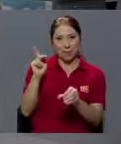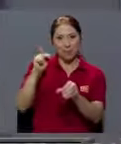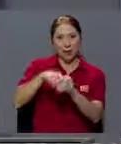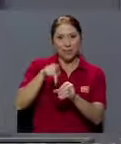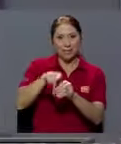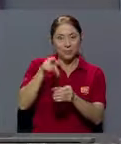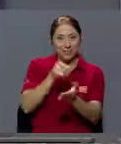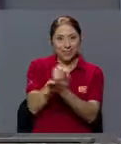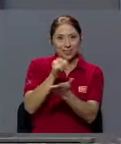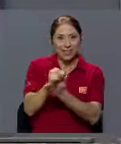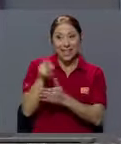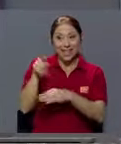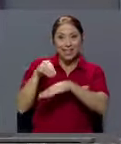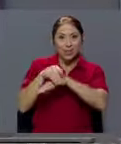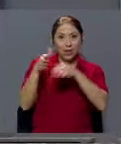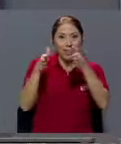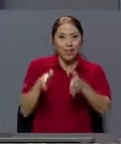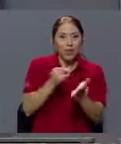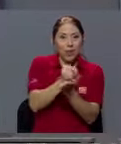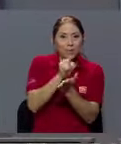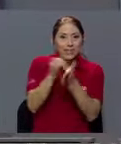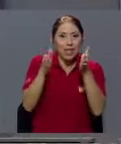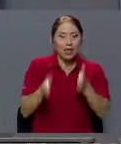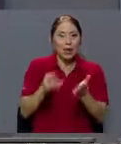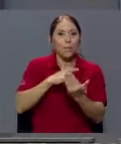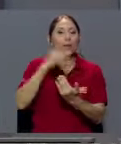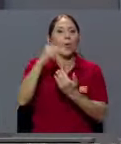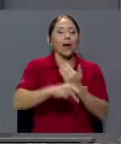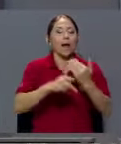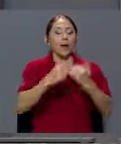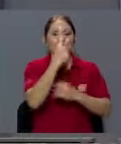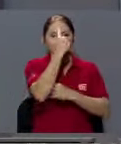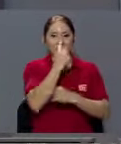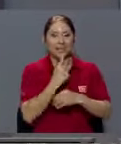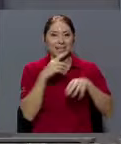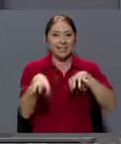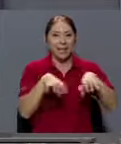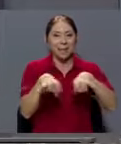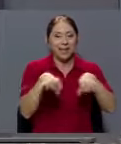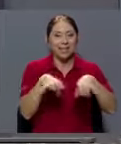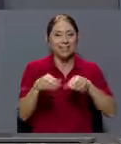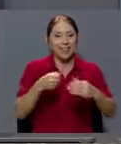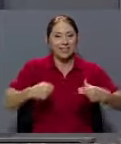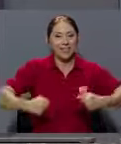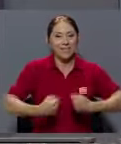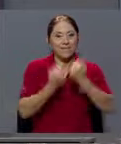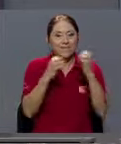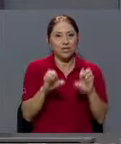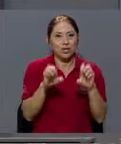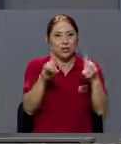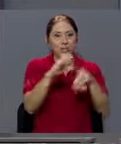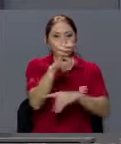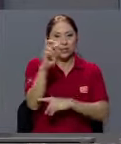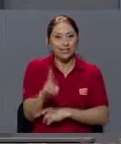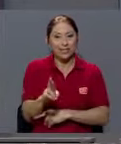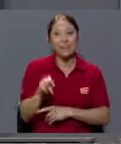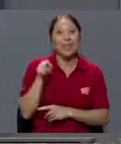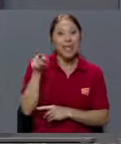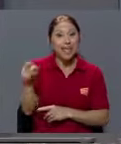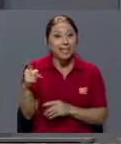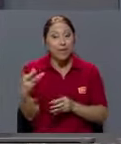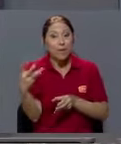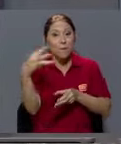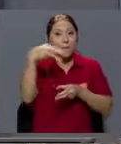investigación. Ella es orientadora e investigadora en el programa Perfiles, Dinámicas y Desafíos de la Educación Costarricense. Ella fue parte de